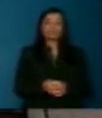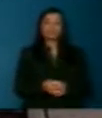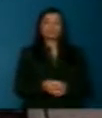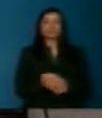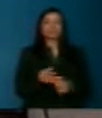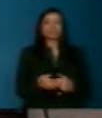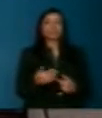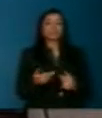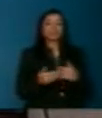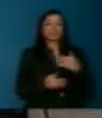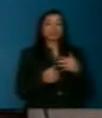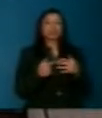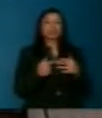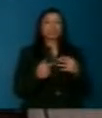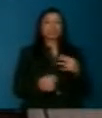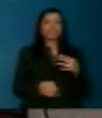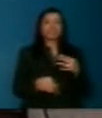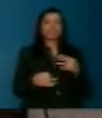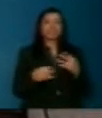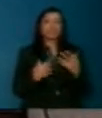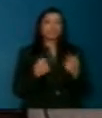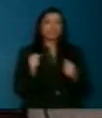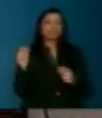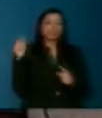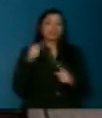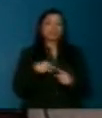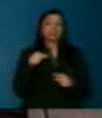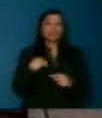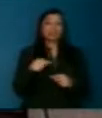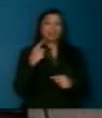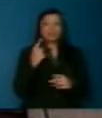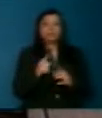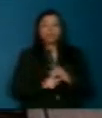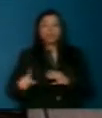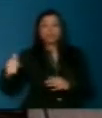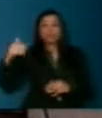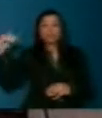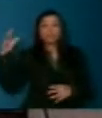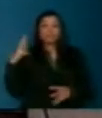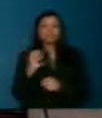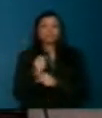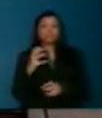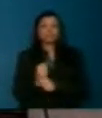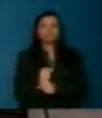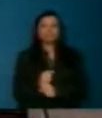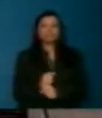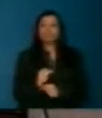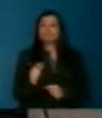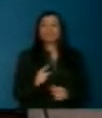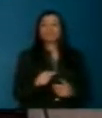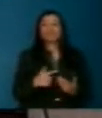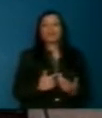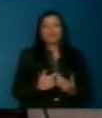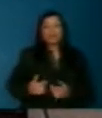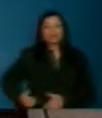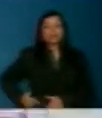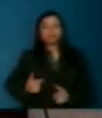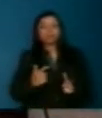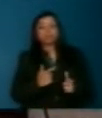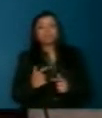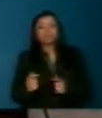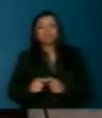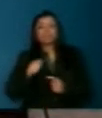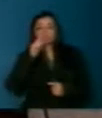que para traficar cocaína y hasta para la trata de personas, o para mover armas como se